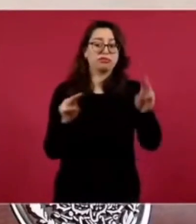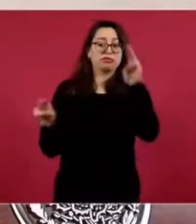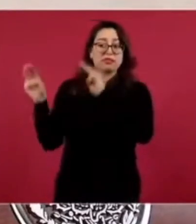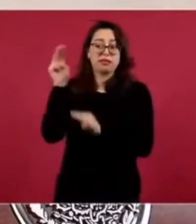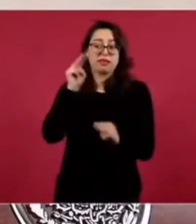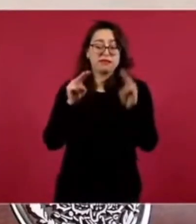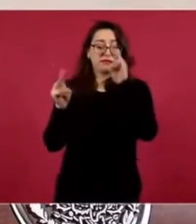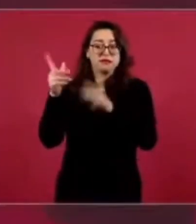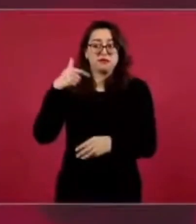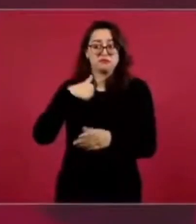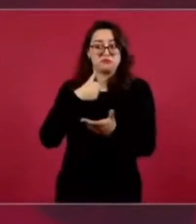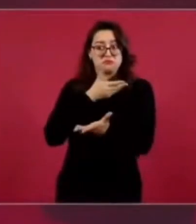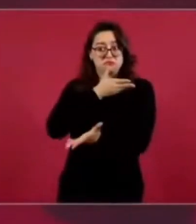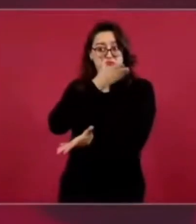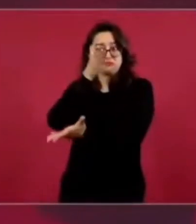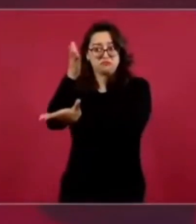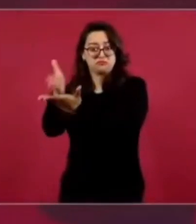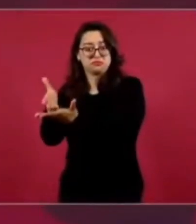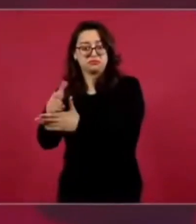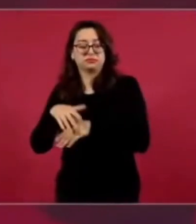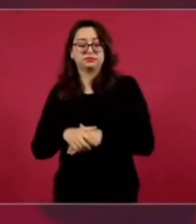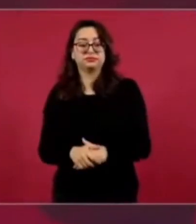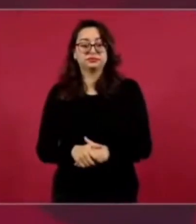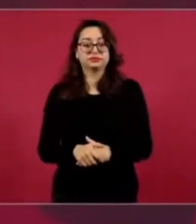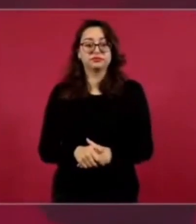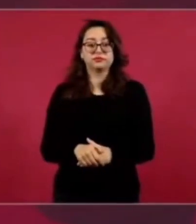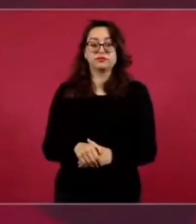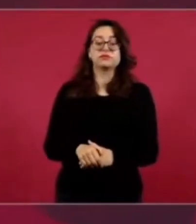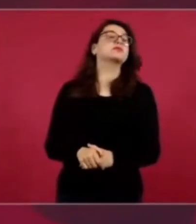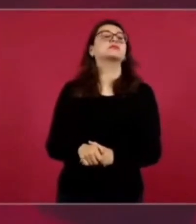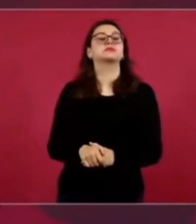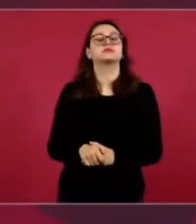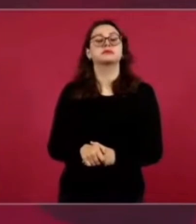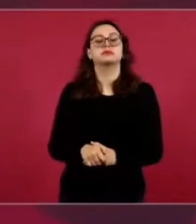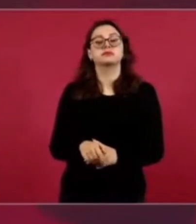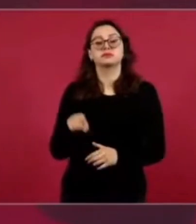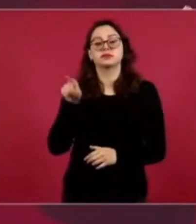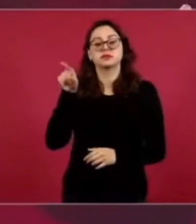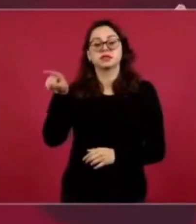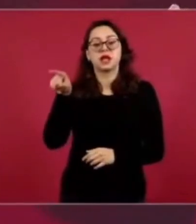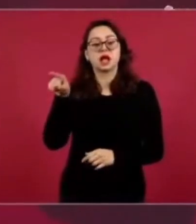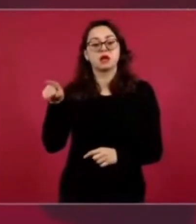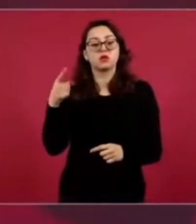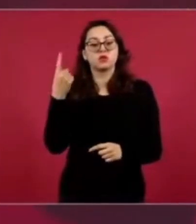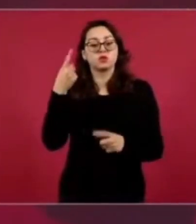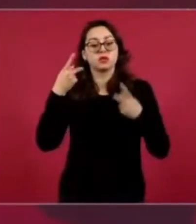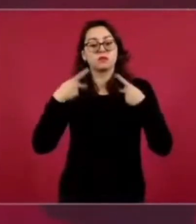pues al que estaban esperando con los brazos abiertos,